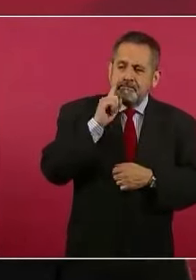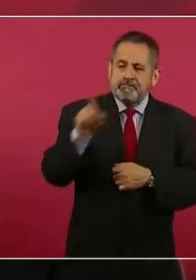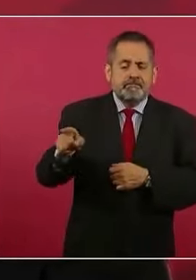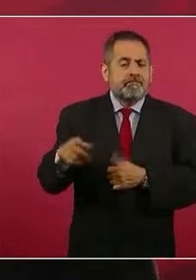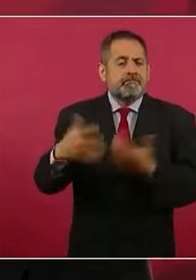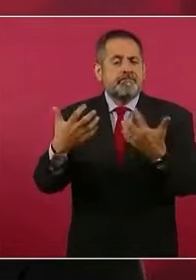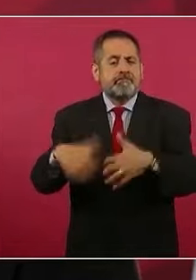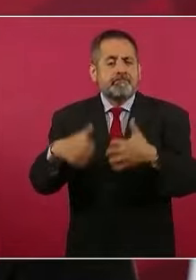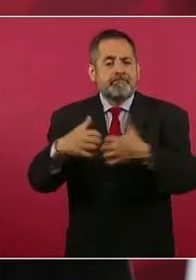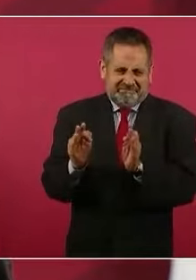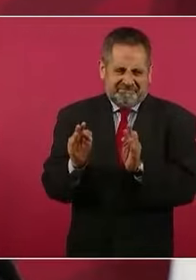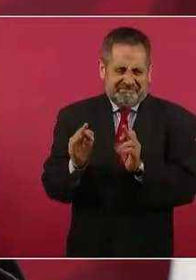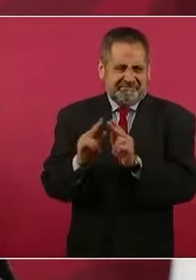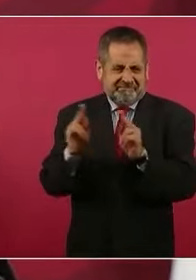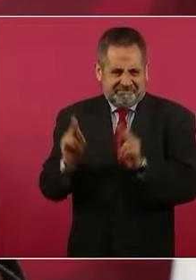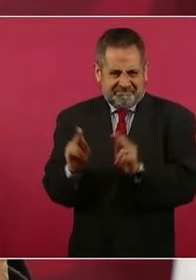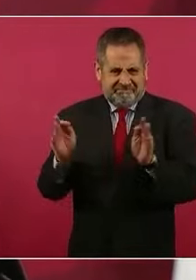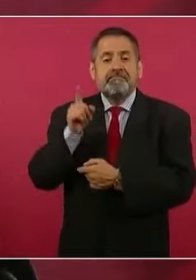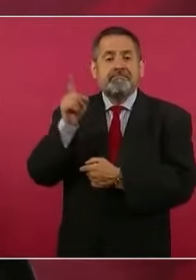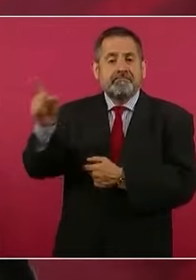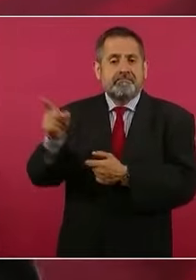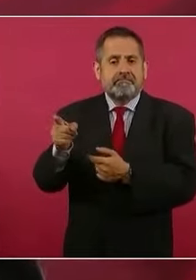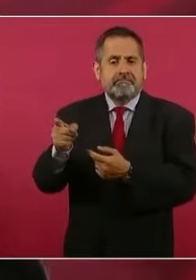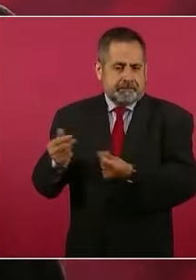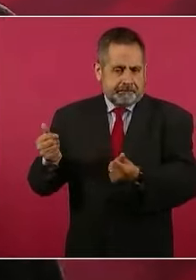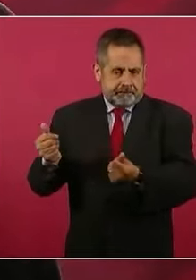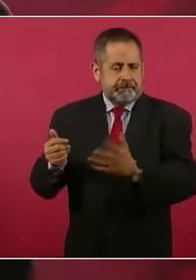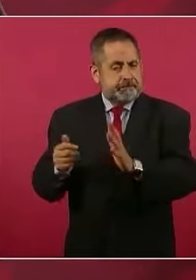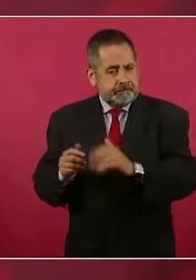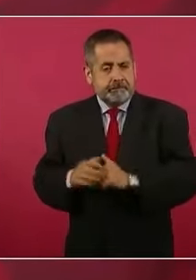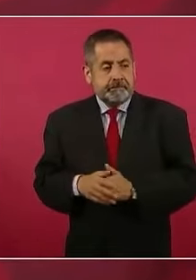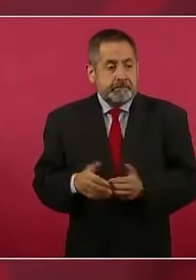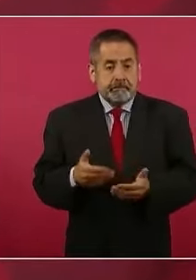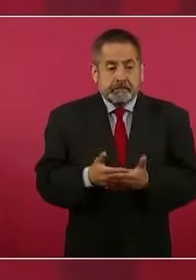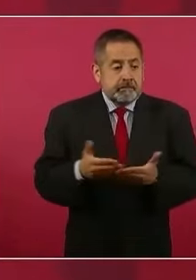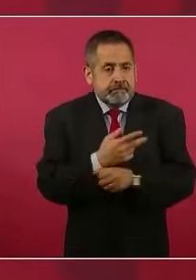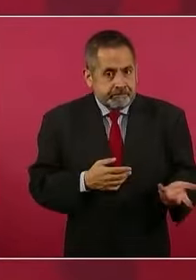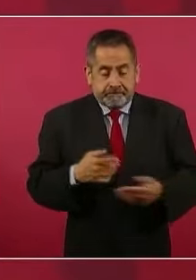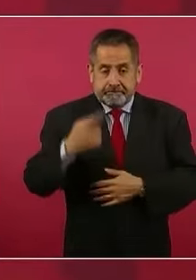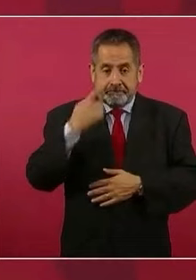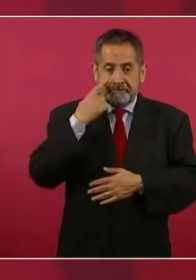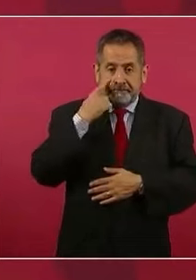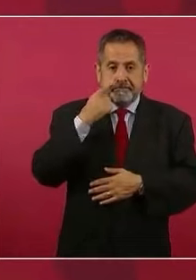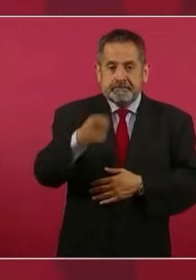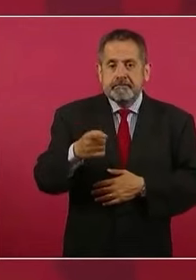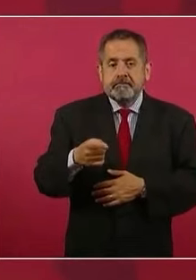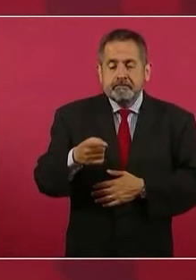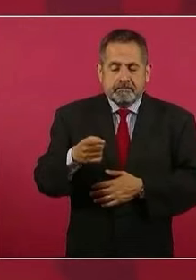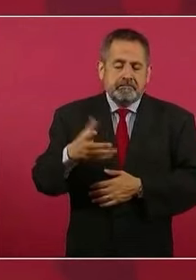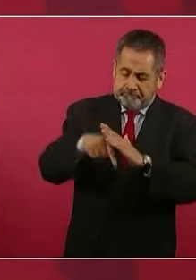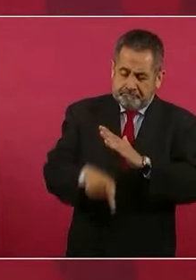y en transporte de gas. Y ahora, ¿qué sucede? Que se puede tener crudo, pero ¿cuánto